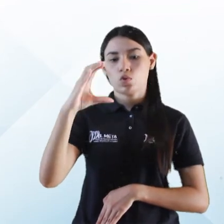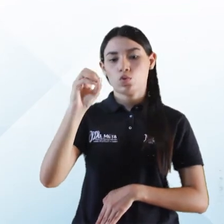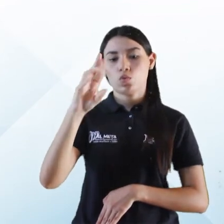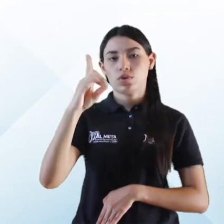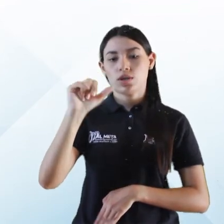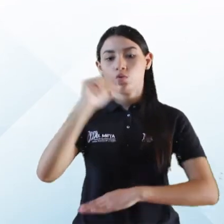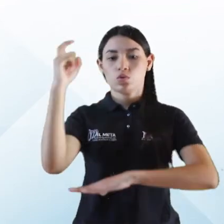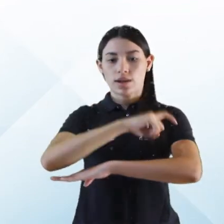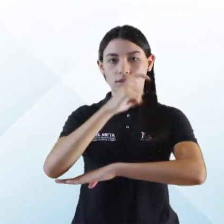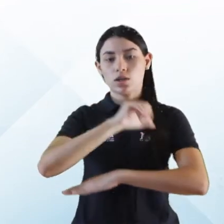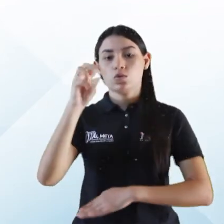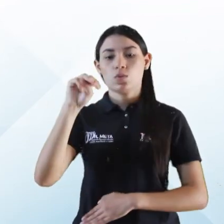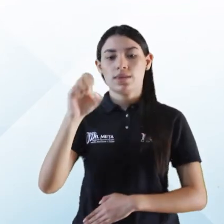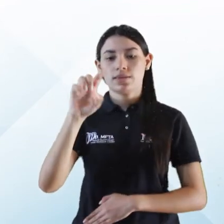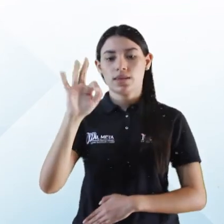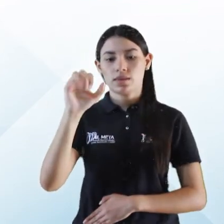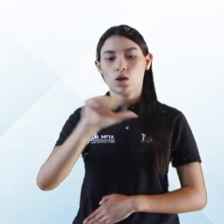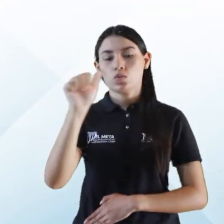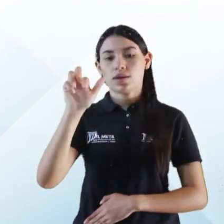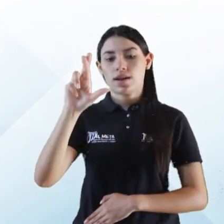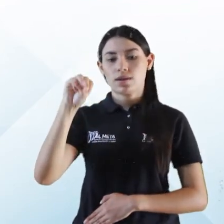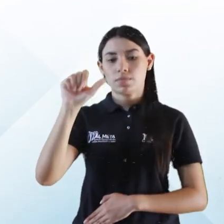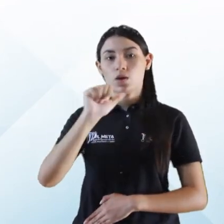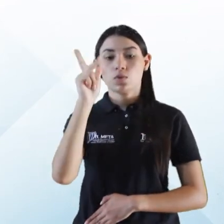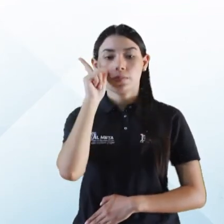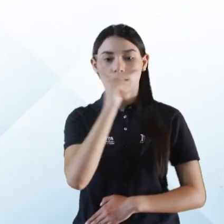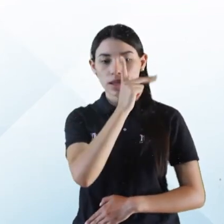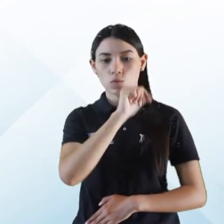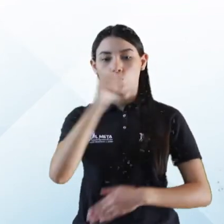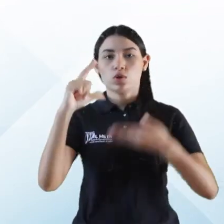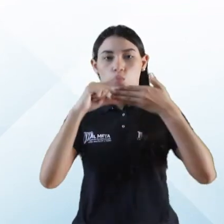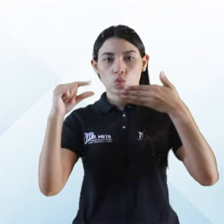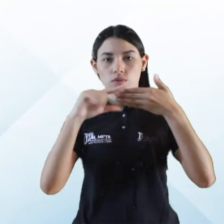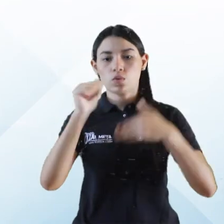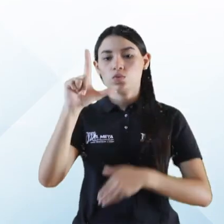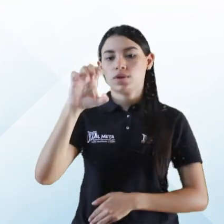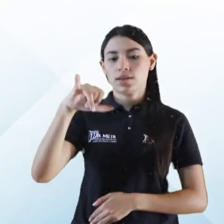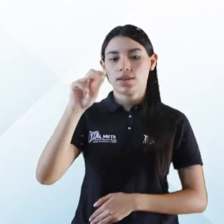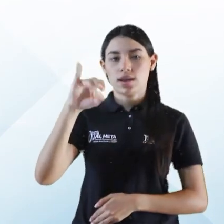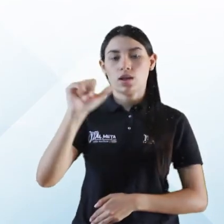Concordia, El Castillo, Mesetas, San Juan de Arama, Vista Hermosa,